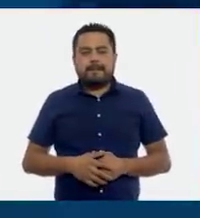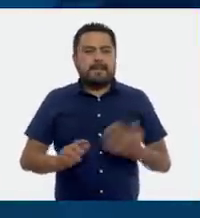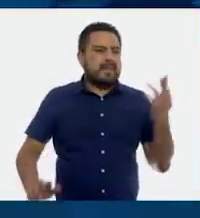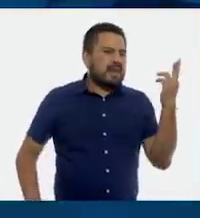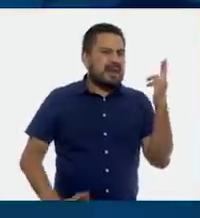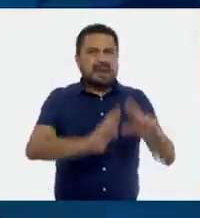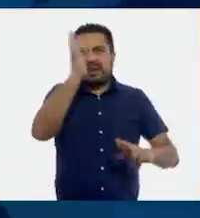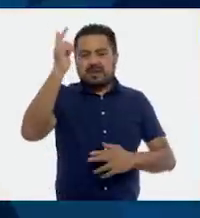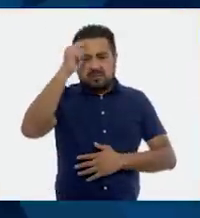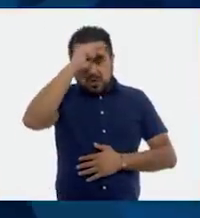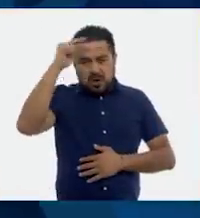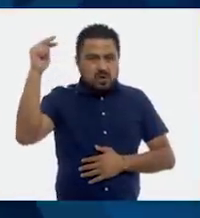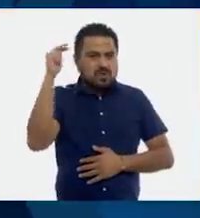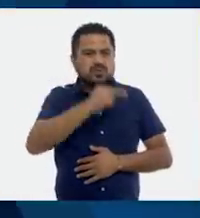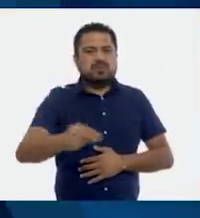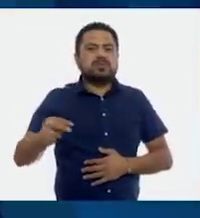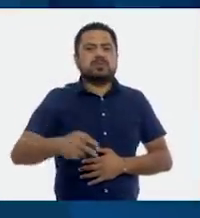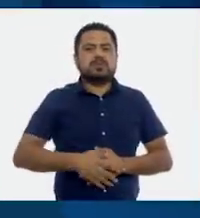Revolución Mexicana.